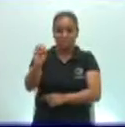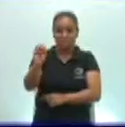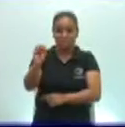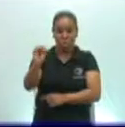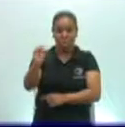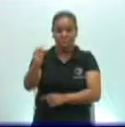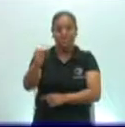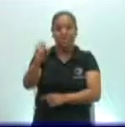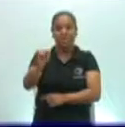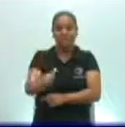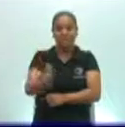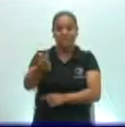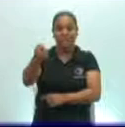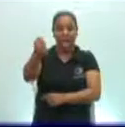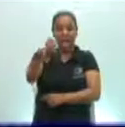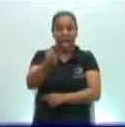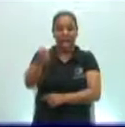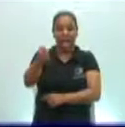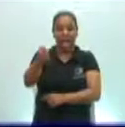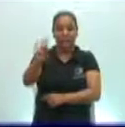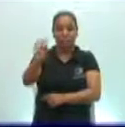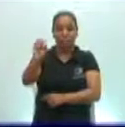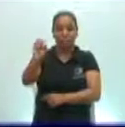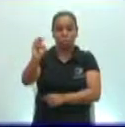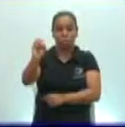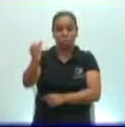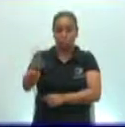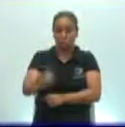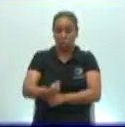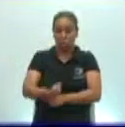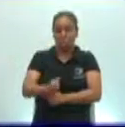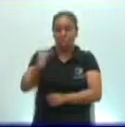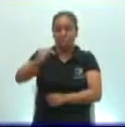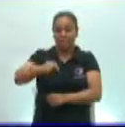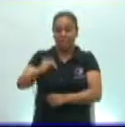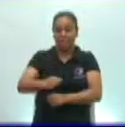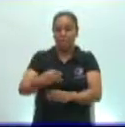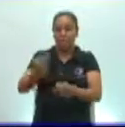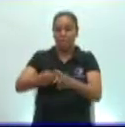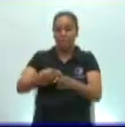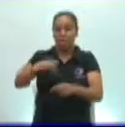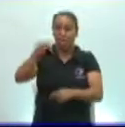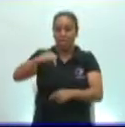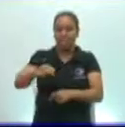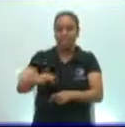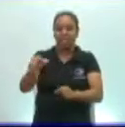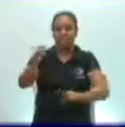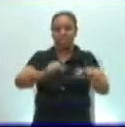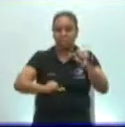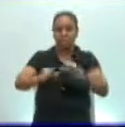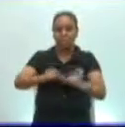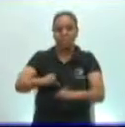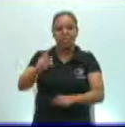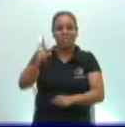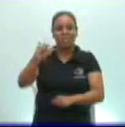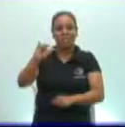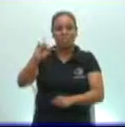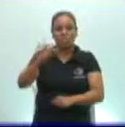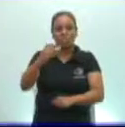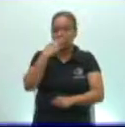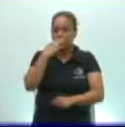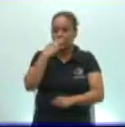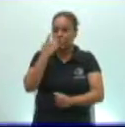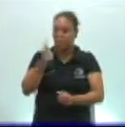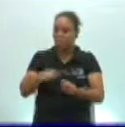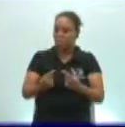se familiaricen con estos términos. De aquí precisamente el nombre de esta sustancia, dioxígeno. ¿Por qué dioxígeno?